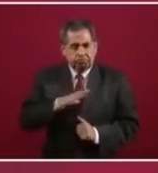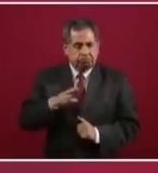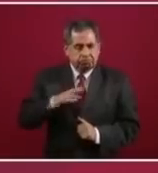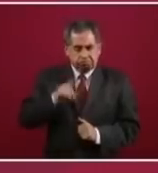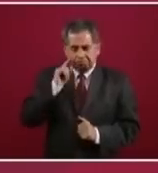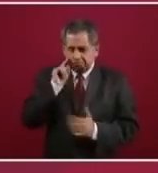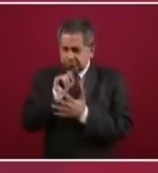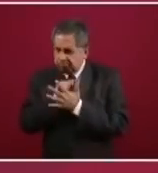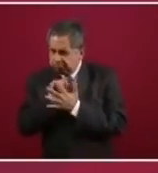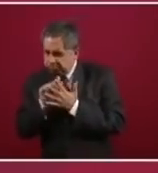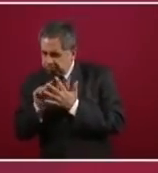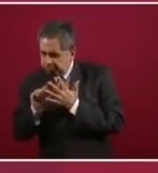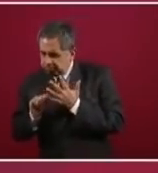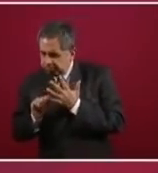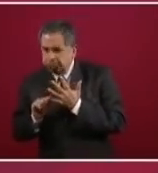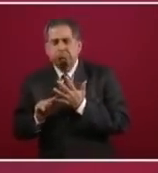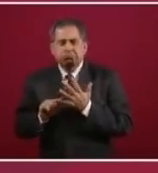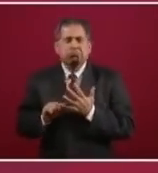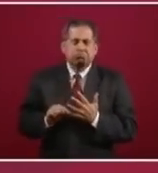signos